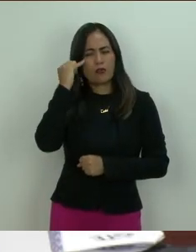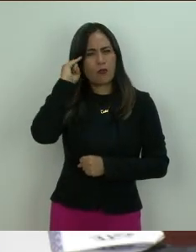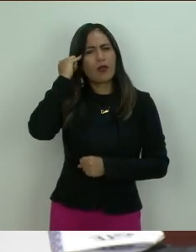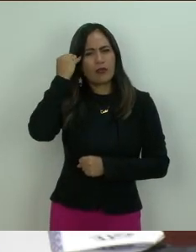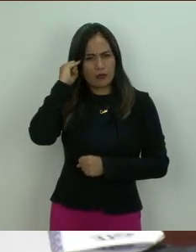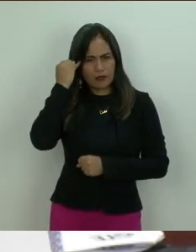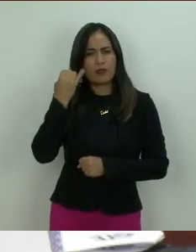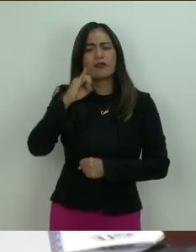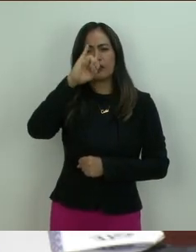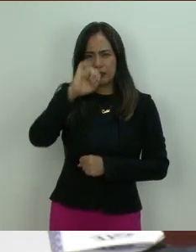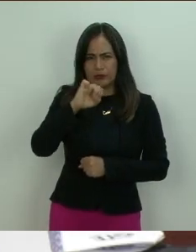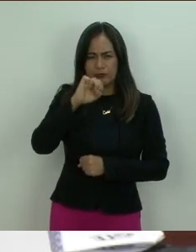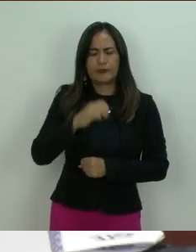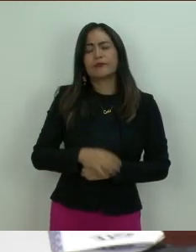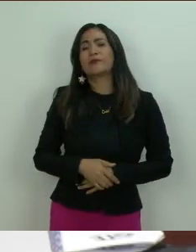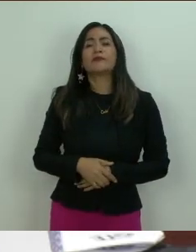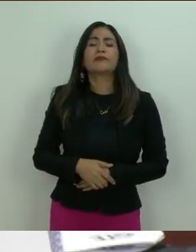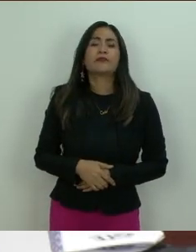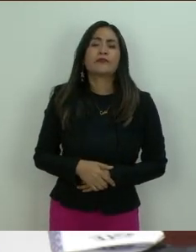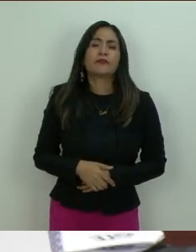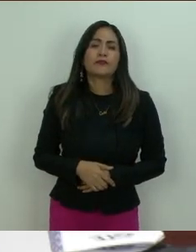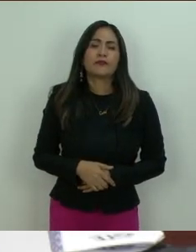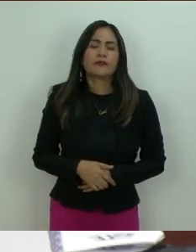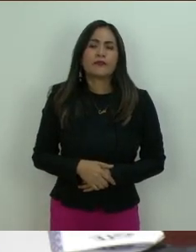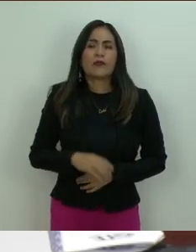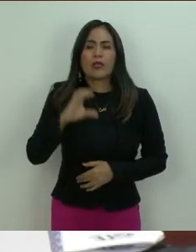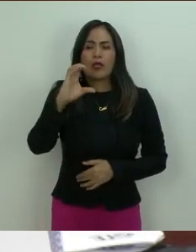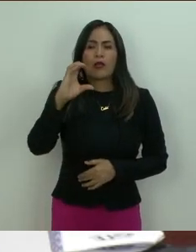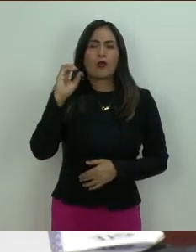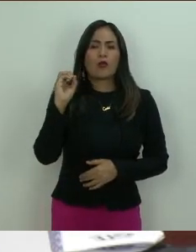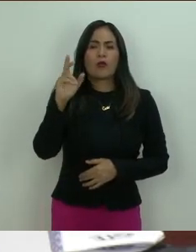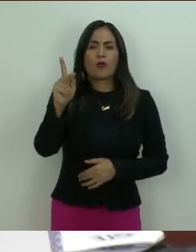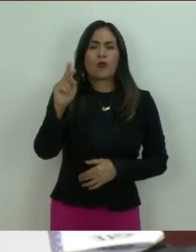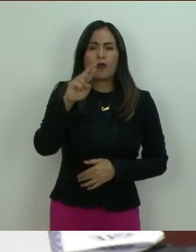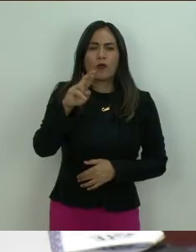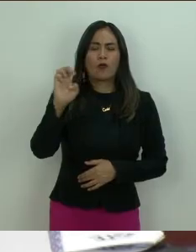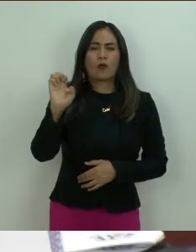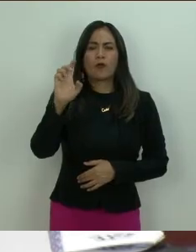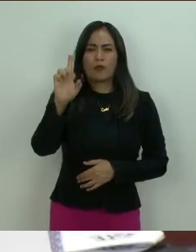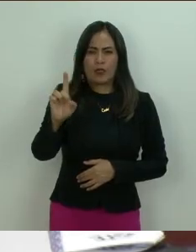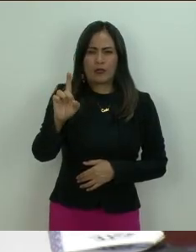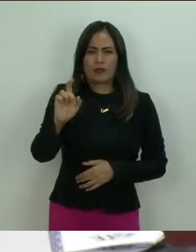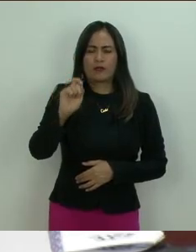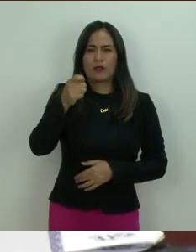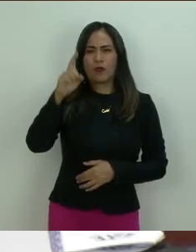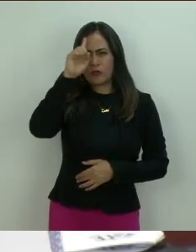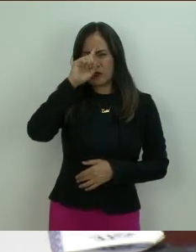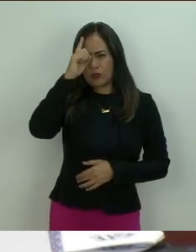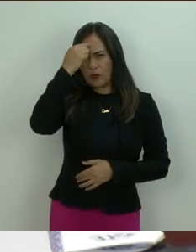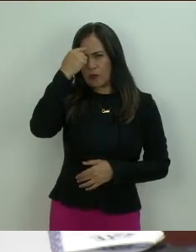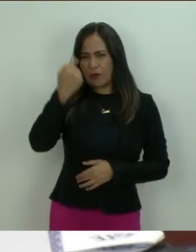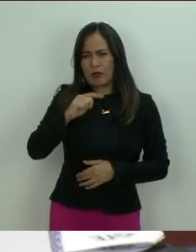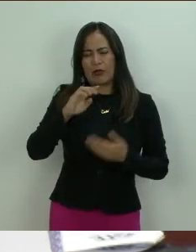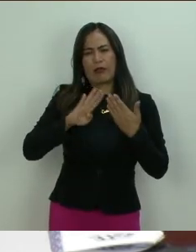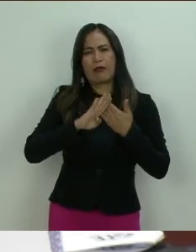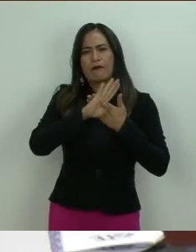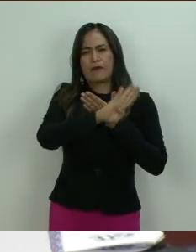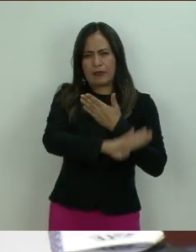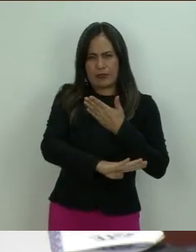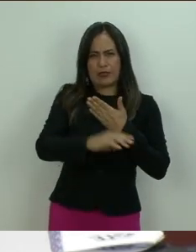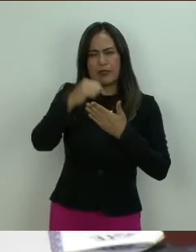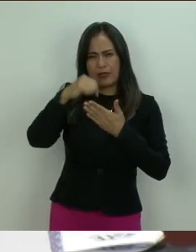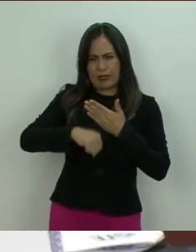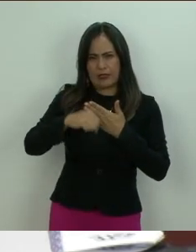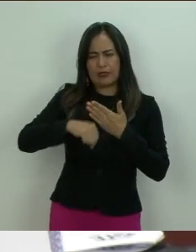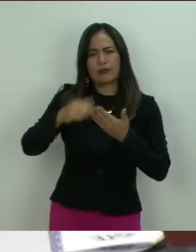indígena. Este sentido, el COPRED, que es el Consejo para Prevenir y Eliminar la Discriminación en la Ciudad